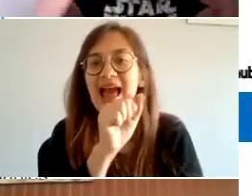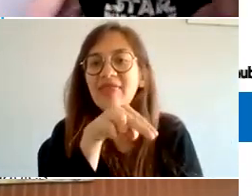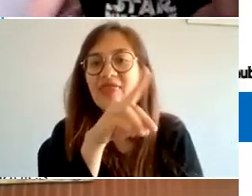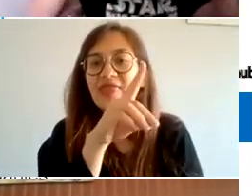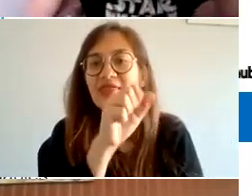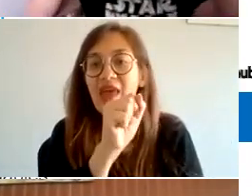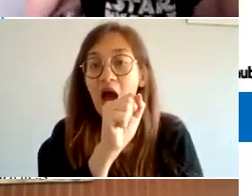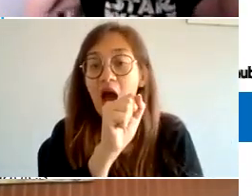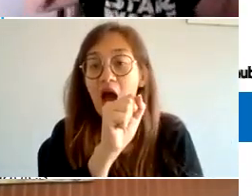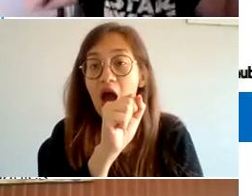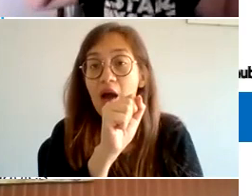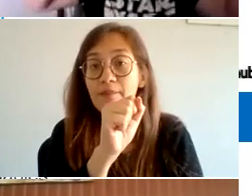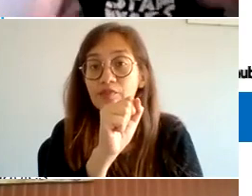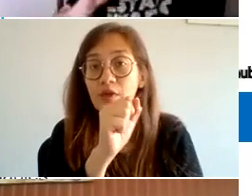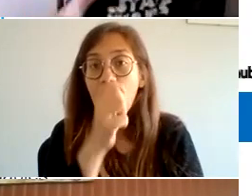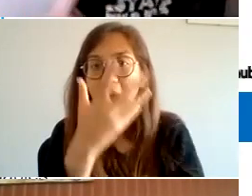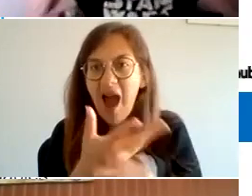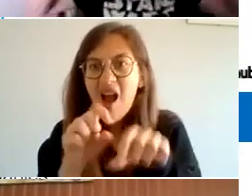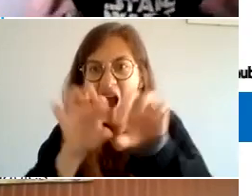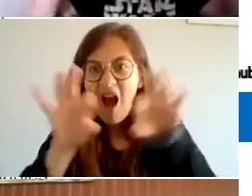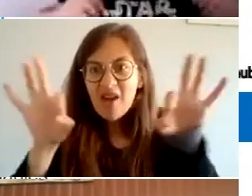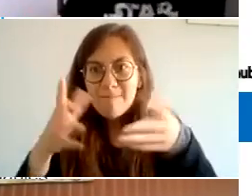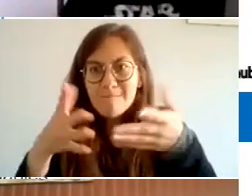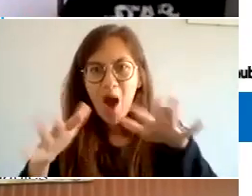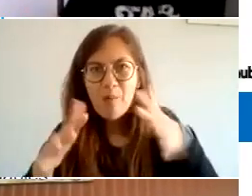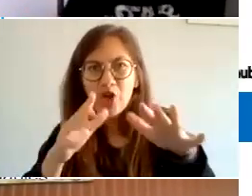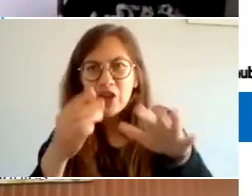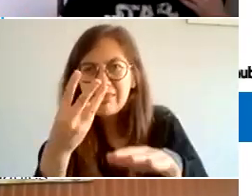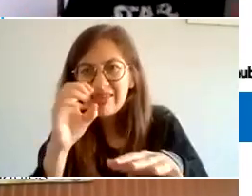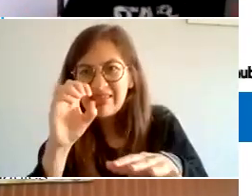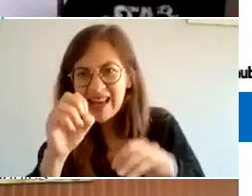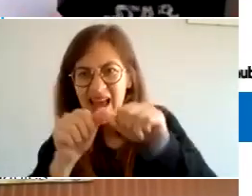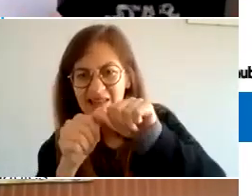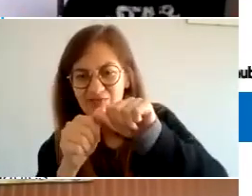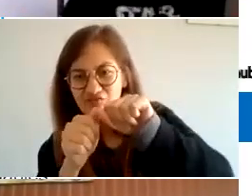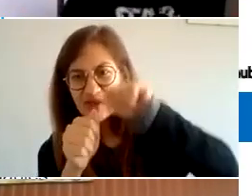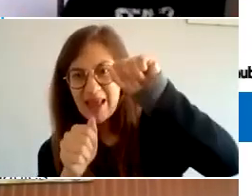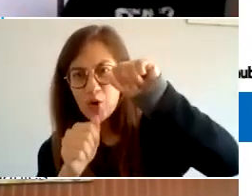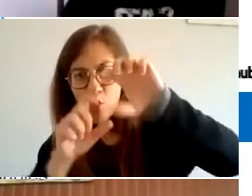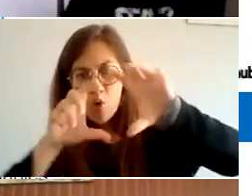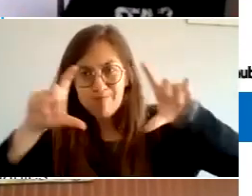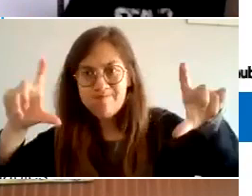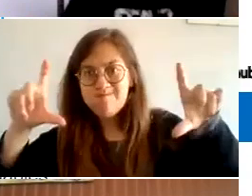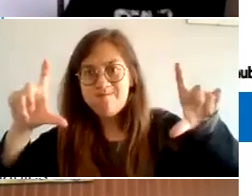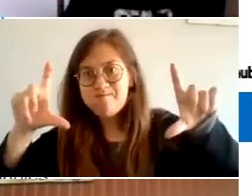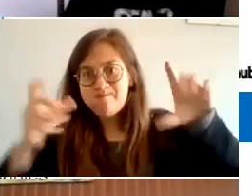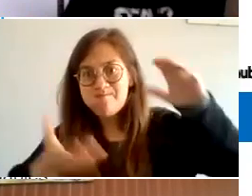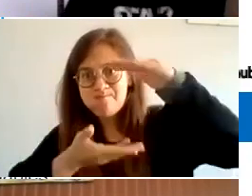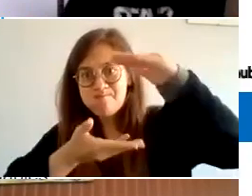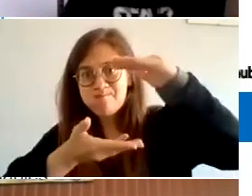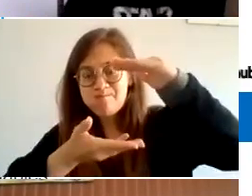cable que es más o menos como de 30 centímetros de diámetro, muy grande, con varios barcos se están dejando en el fondo del